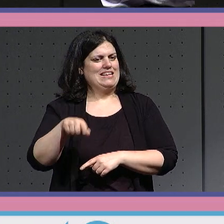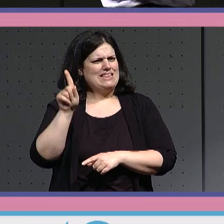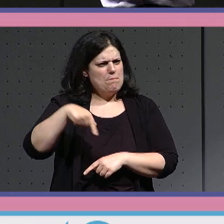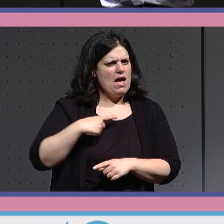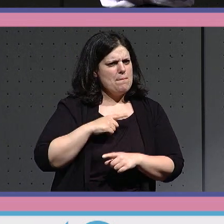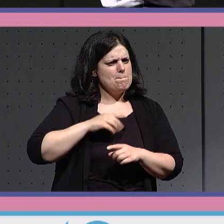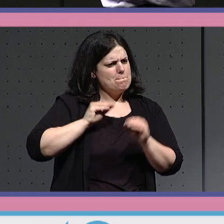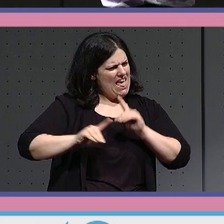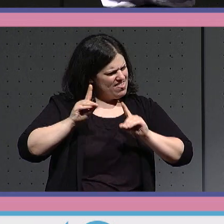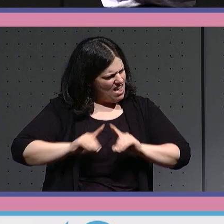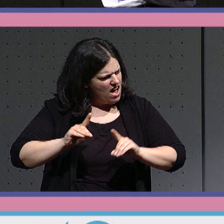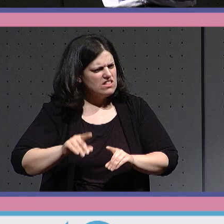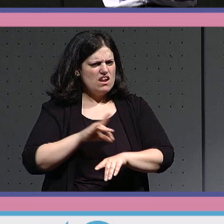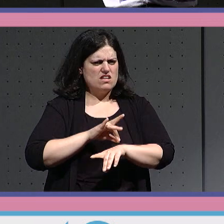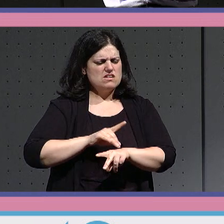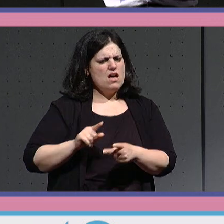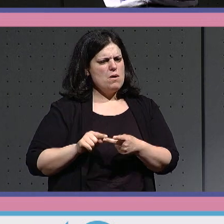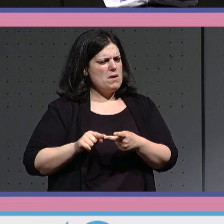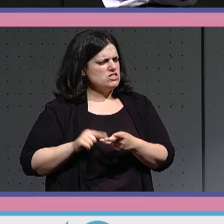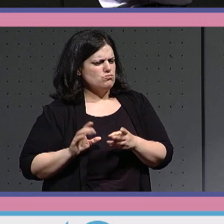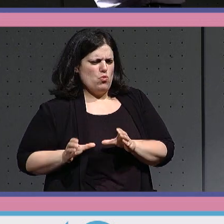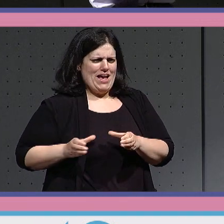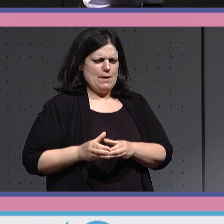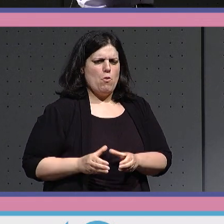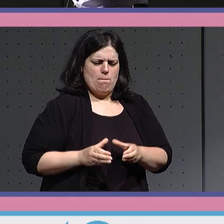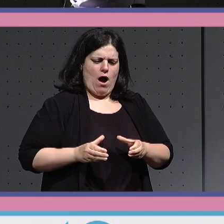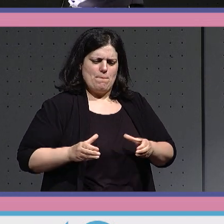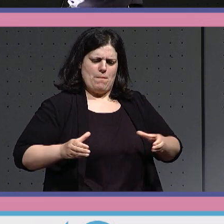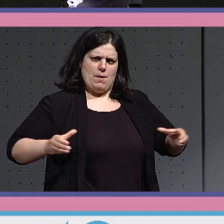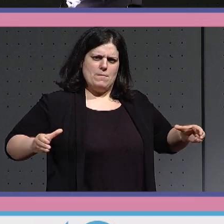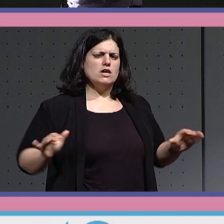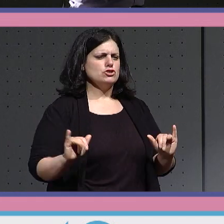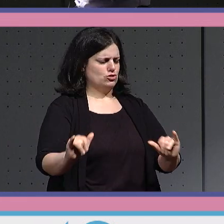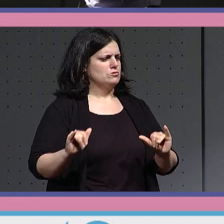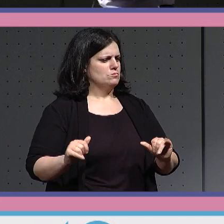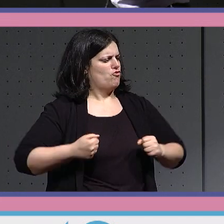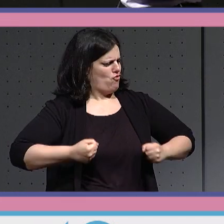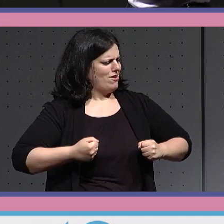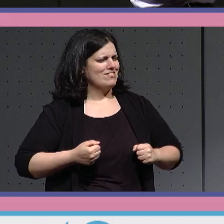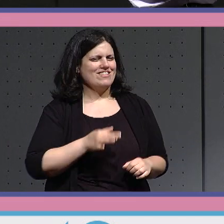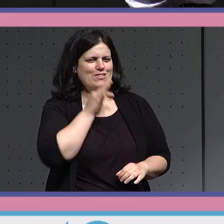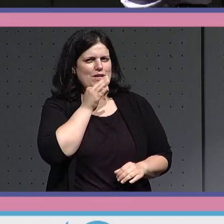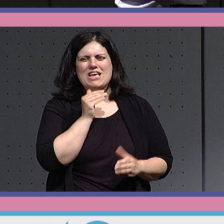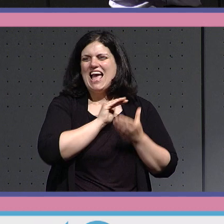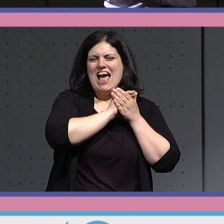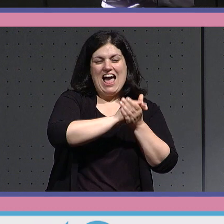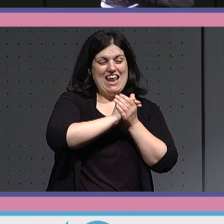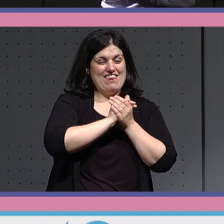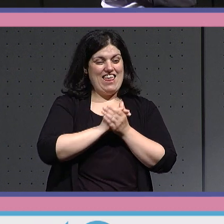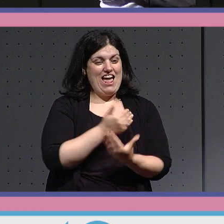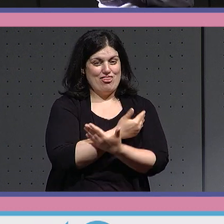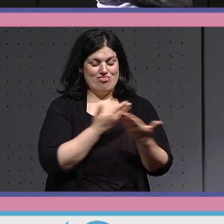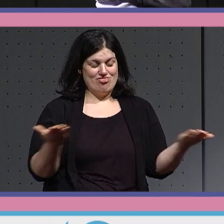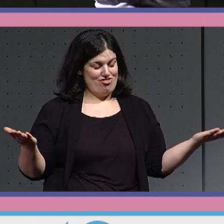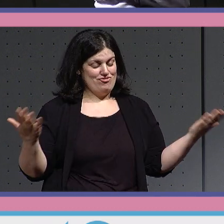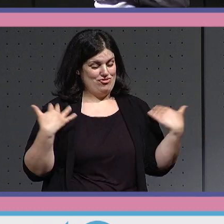psicólogos, tenemos un equipo cada vez más grande y potente en este área. Y yo la verdad que os quiero agradecer muchísimo a